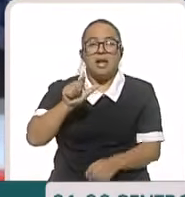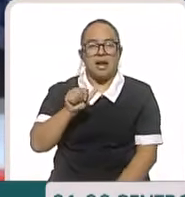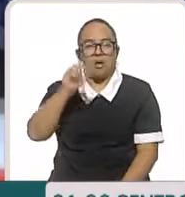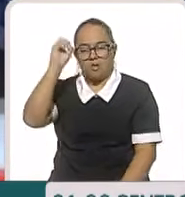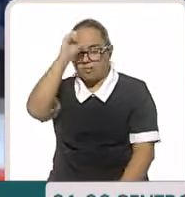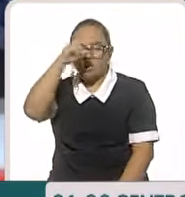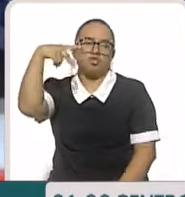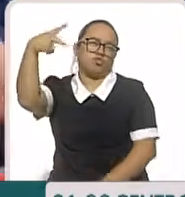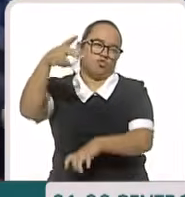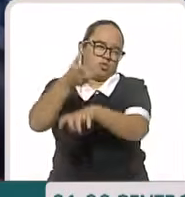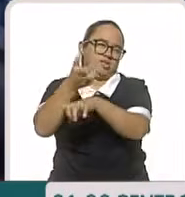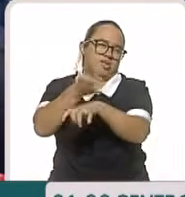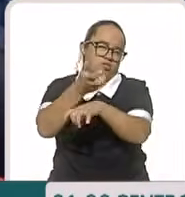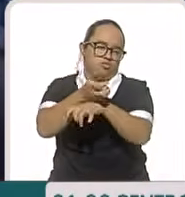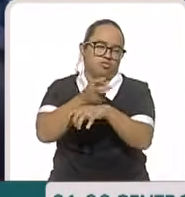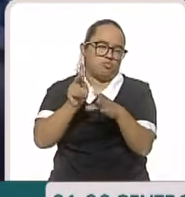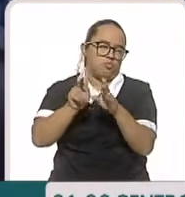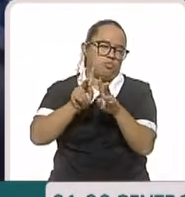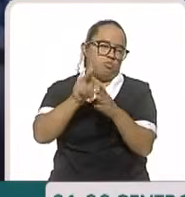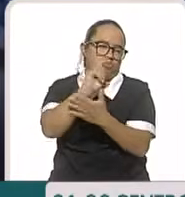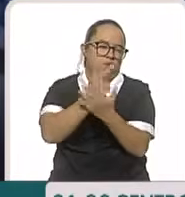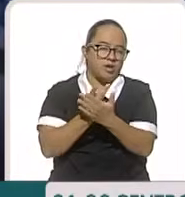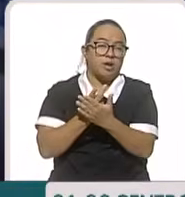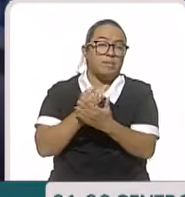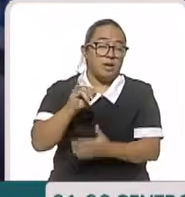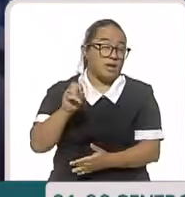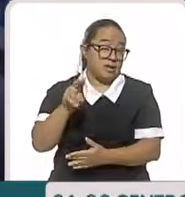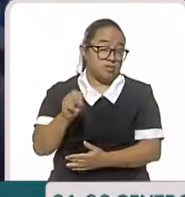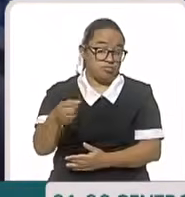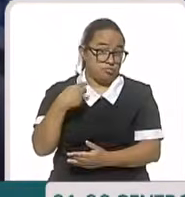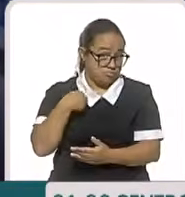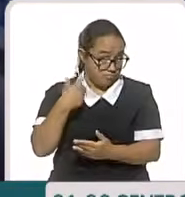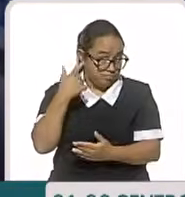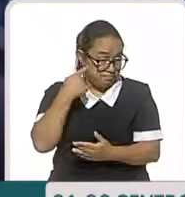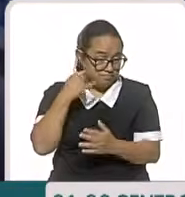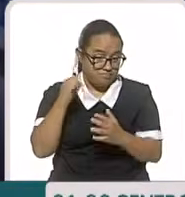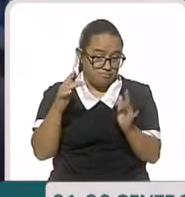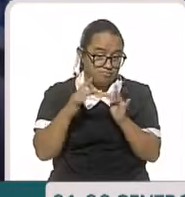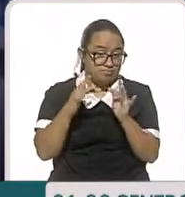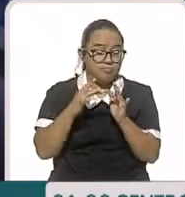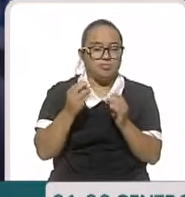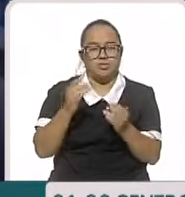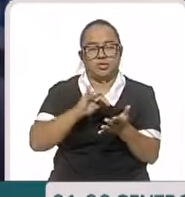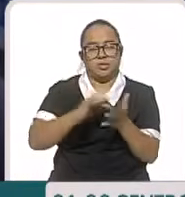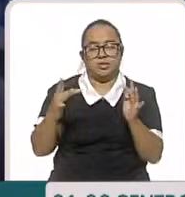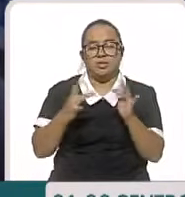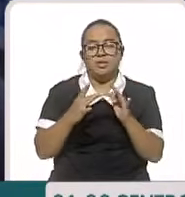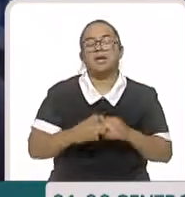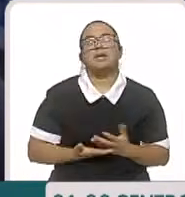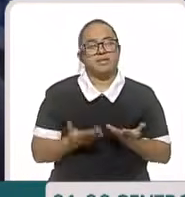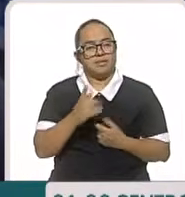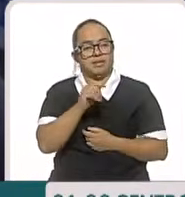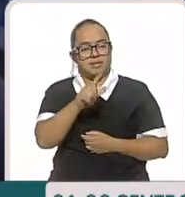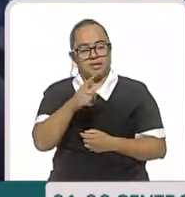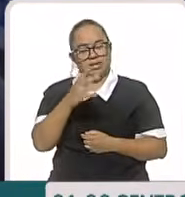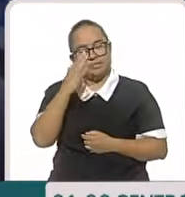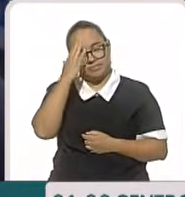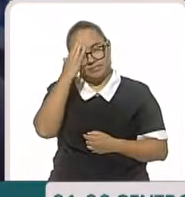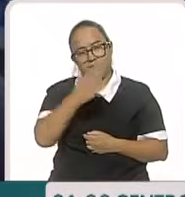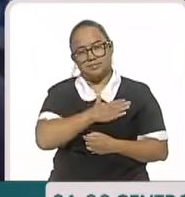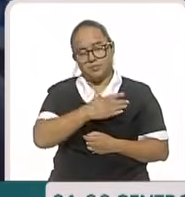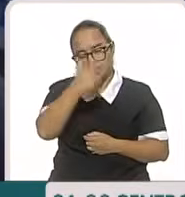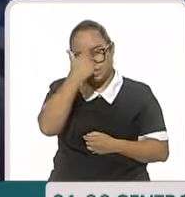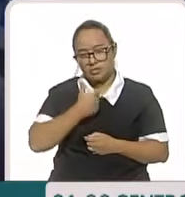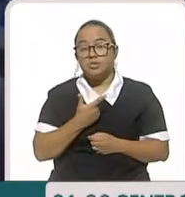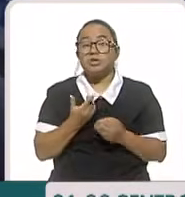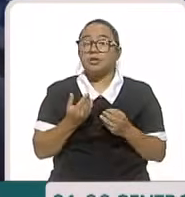Estados Unidos. ¿Qué tal, Jesús? ¿Nos escuchas? Muchas gracias por estar aquí en Punto de Referencia. ¿Qué tal, Emerson? Muy buenas noches. Muchas gracias por la invitación.